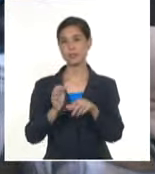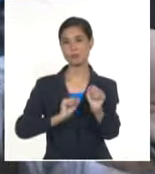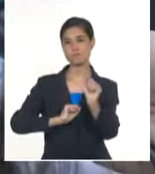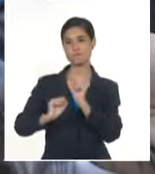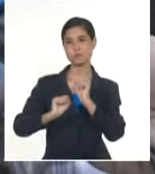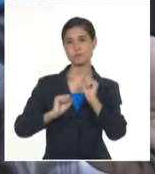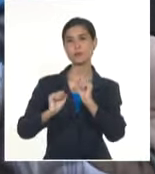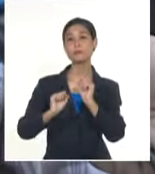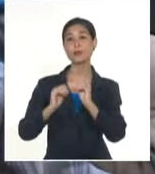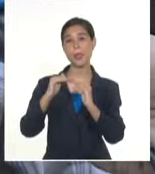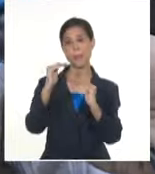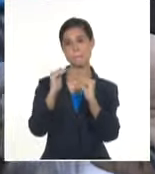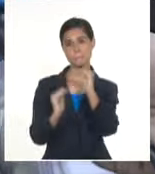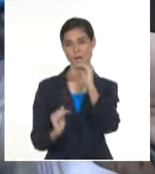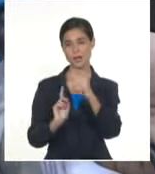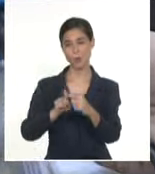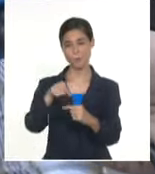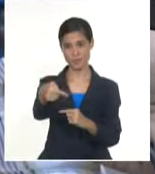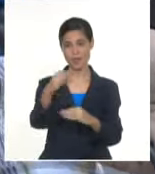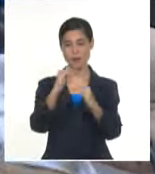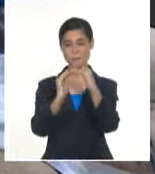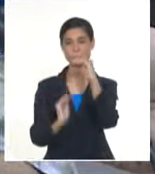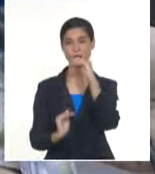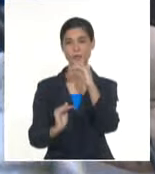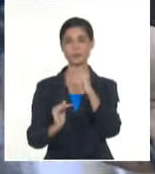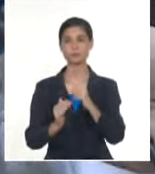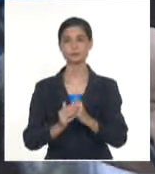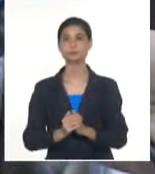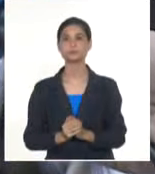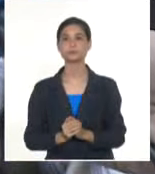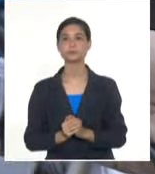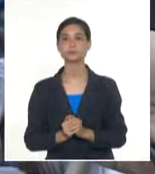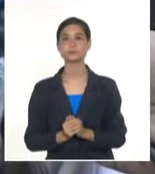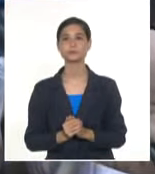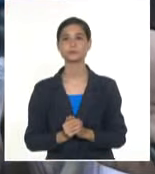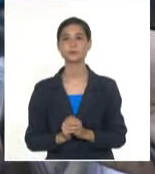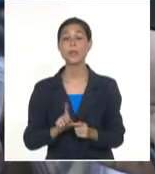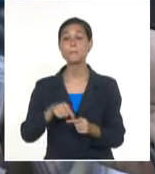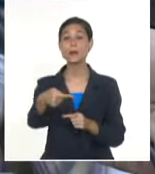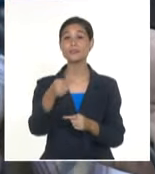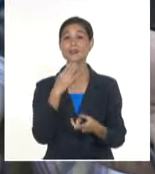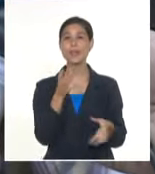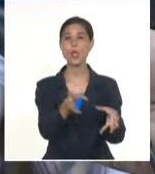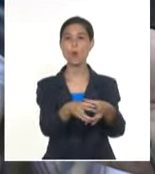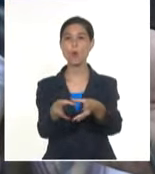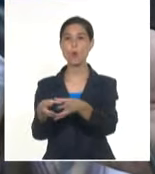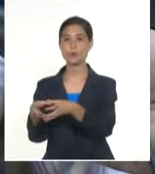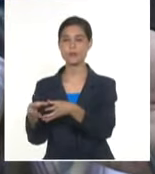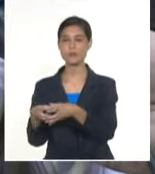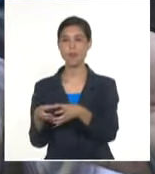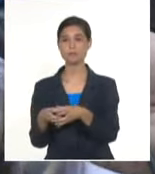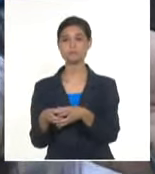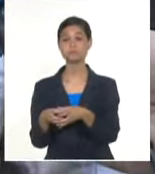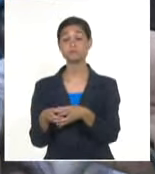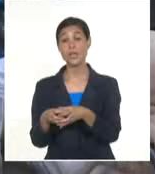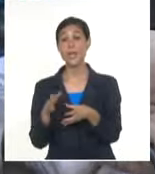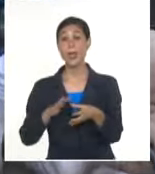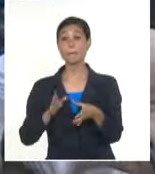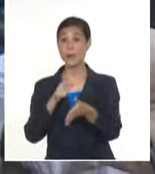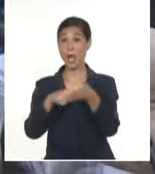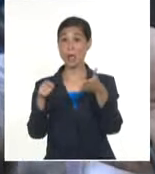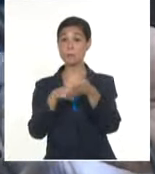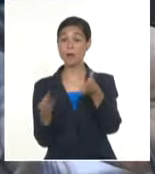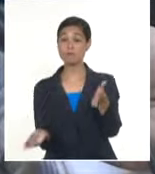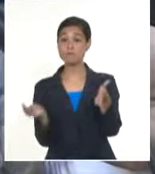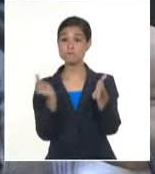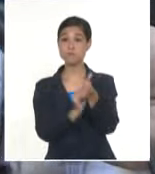disminución de las afectaciones con entrada de unidades importantes, que a partir de mañana estamos estimando que se incorporen al sistema, y eso, por